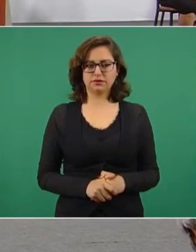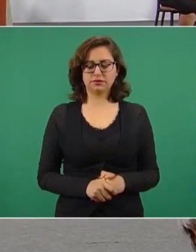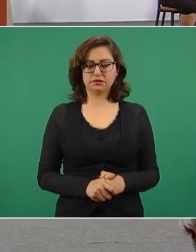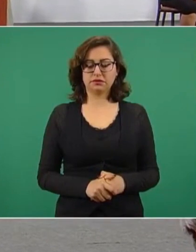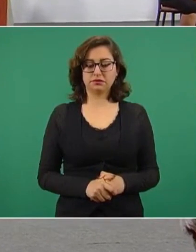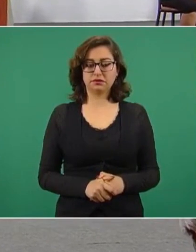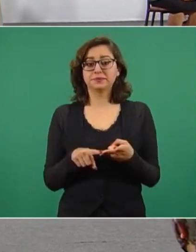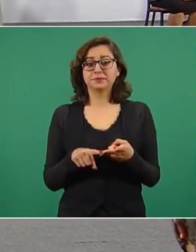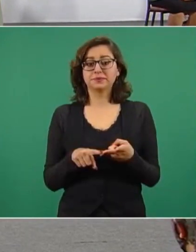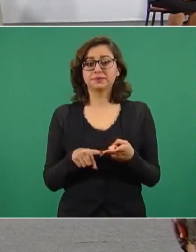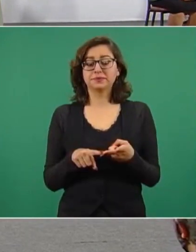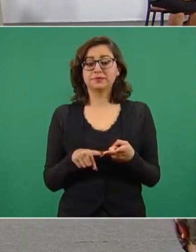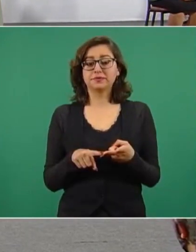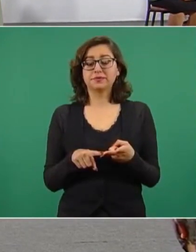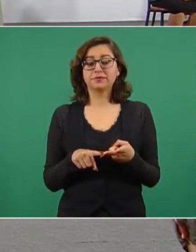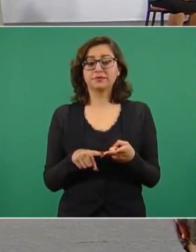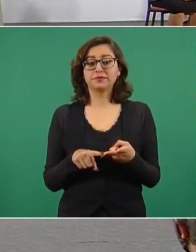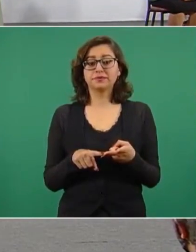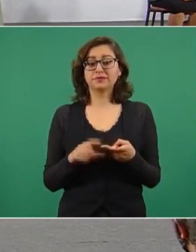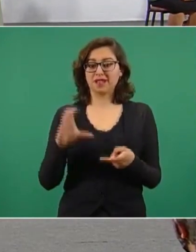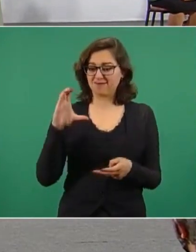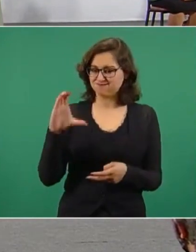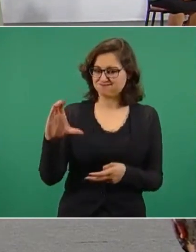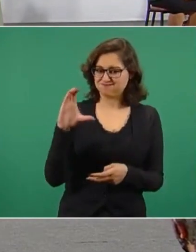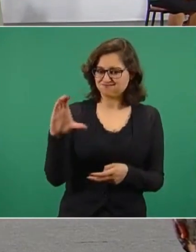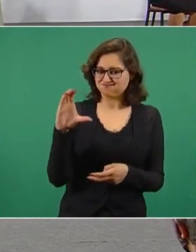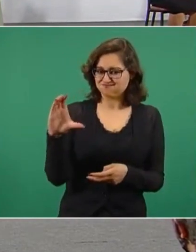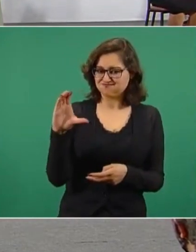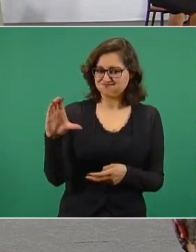Armamentos, estos son cerros